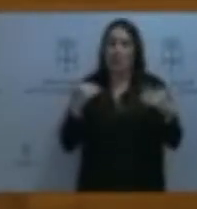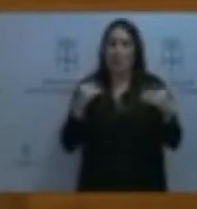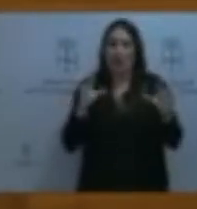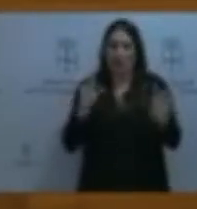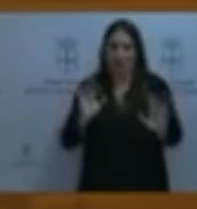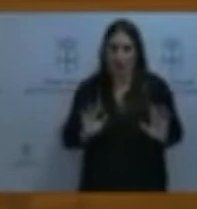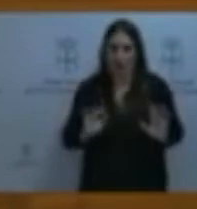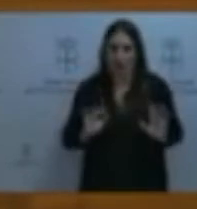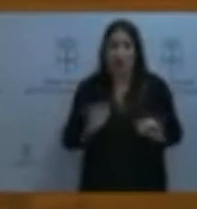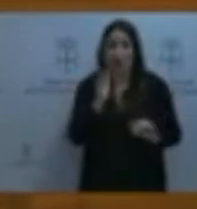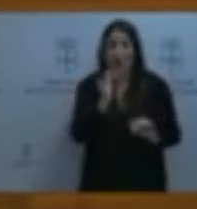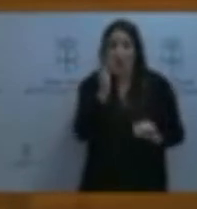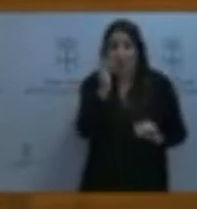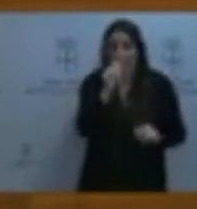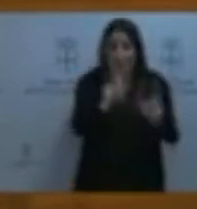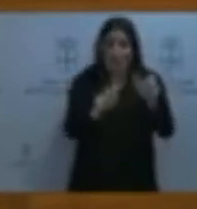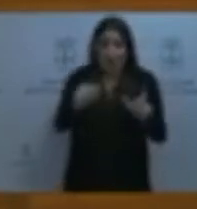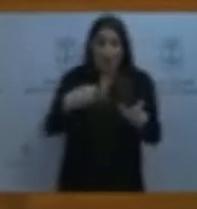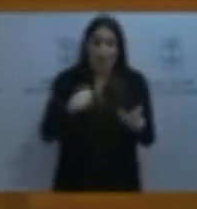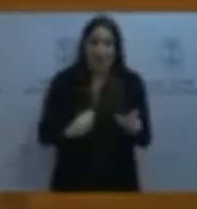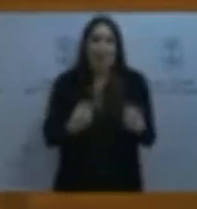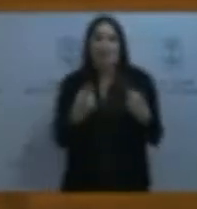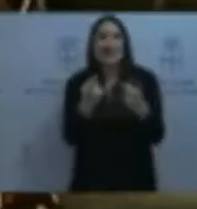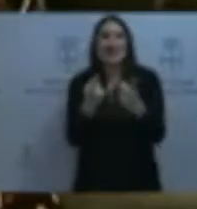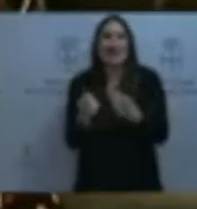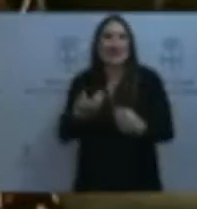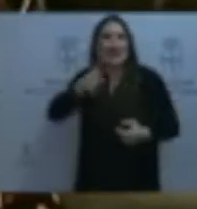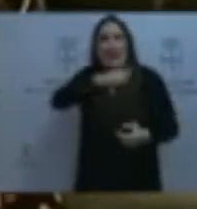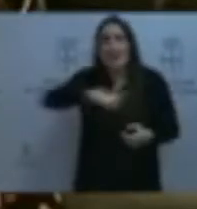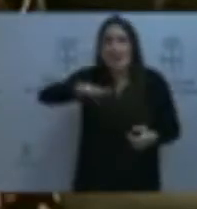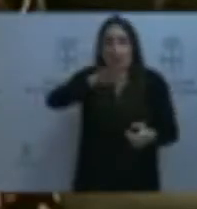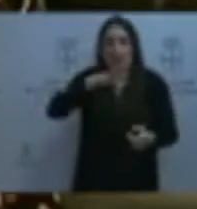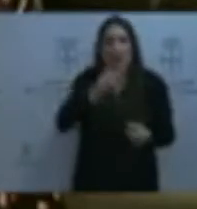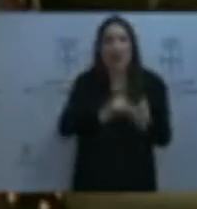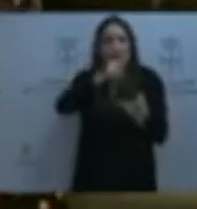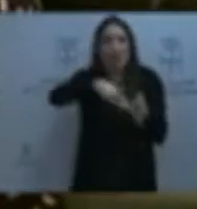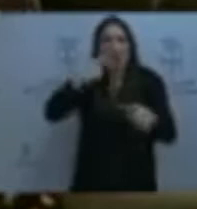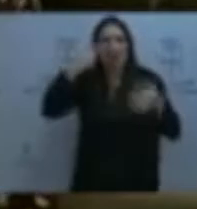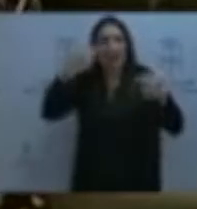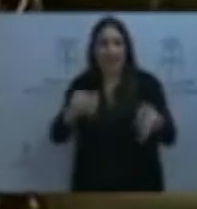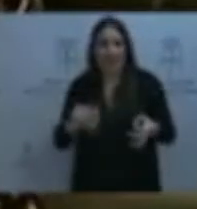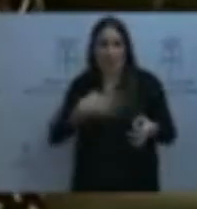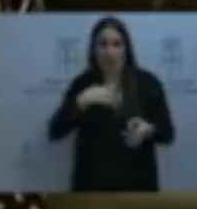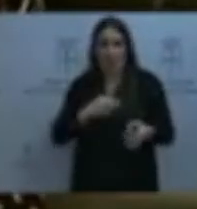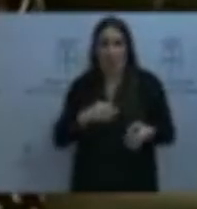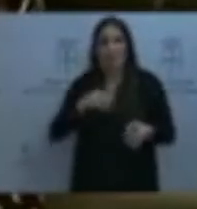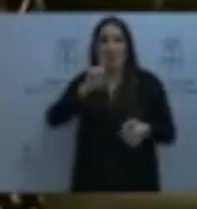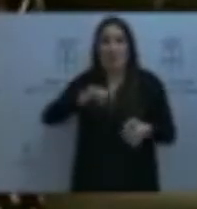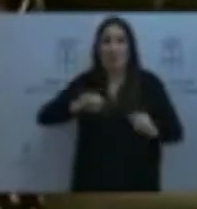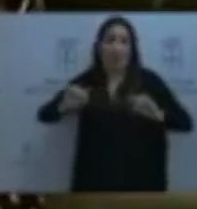que, además, esta gente necesita tener espacios de participación reales en las tomas de